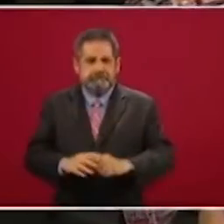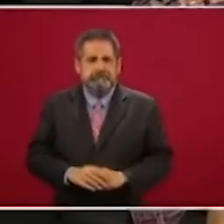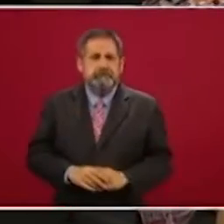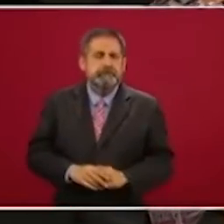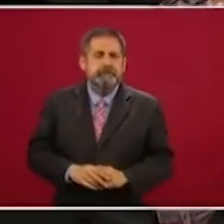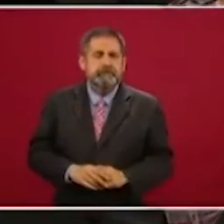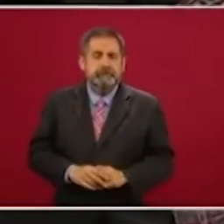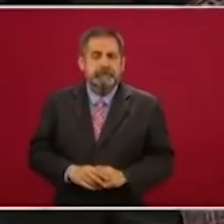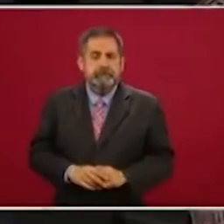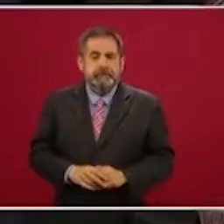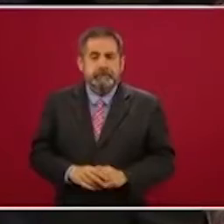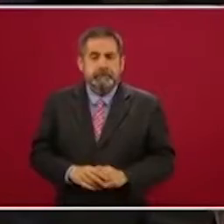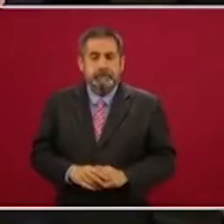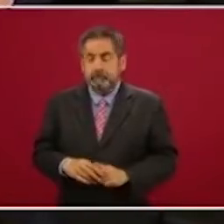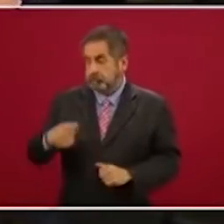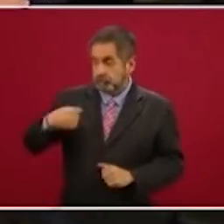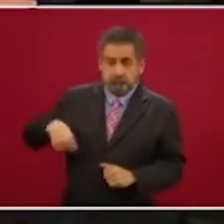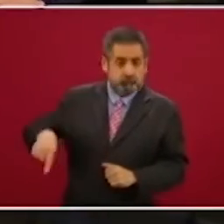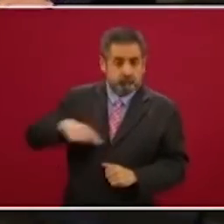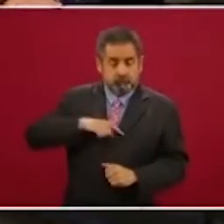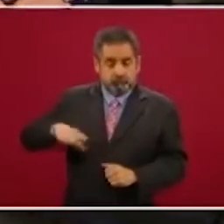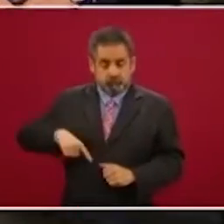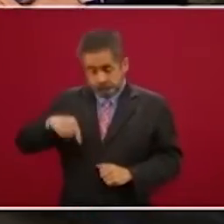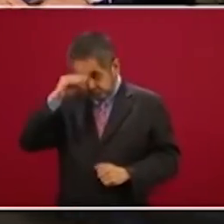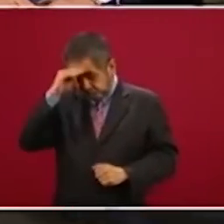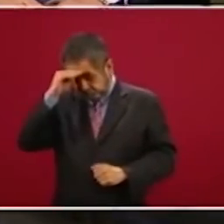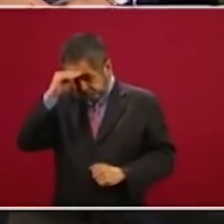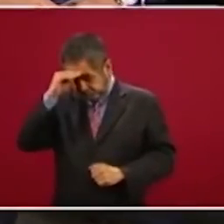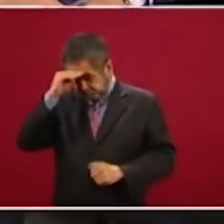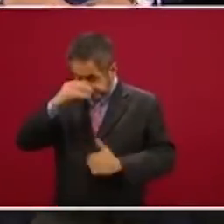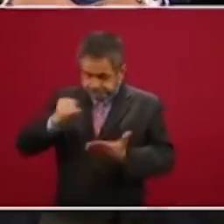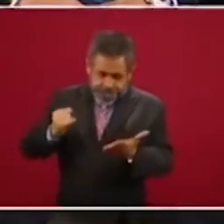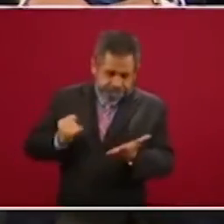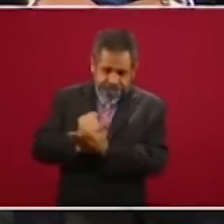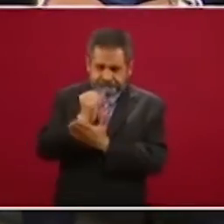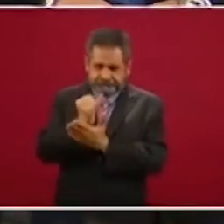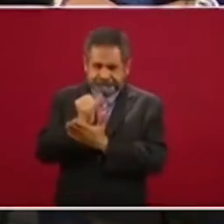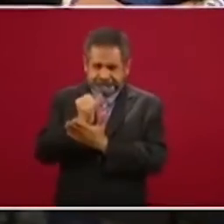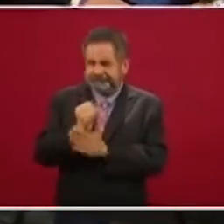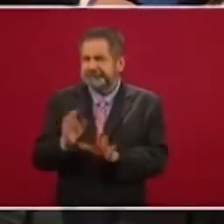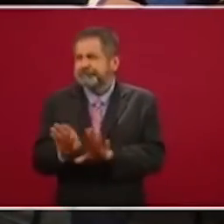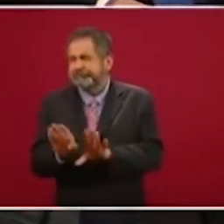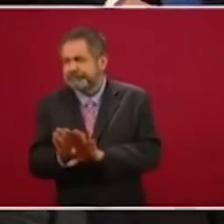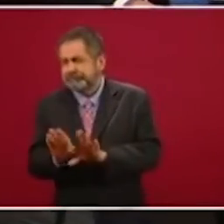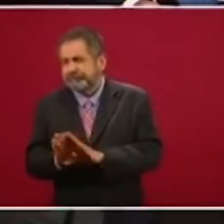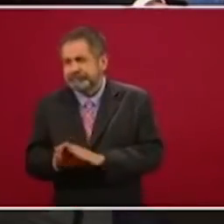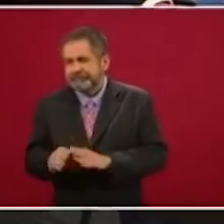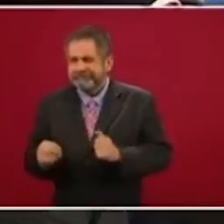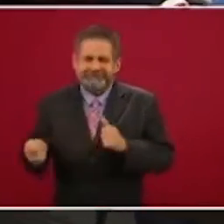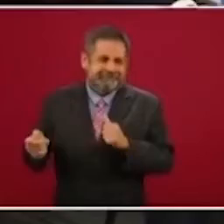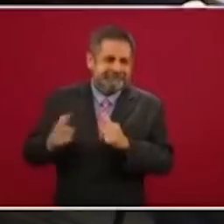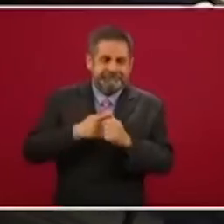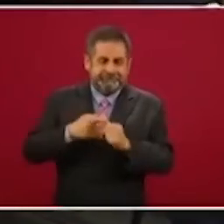todas las decisiones que tomemos van a tener cómo